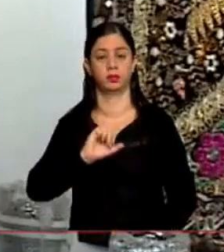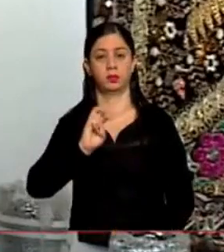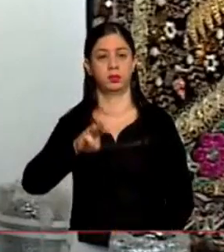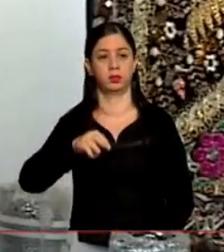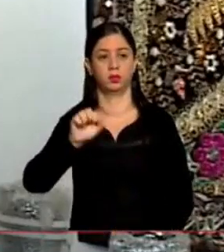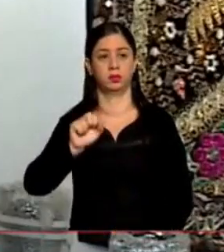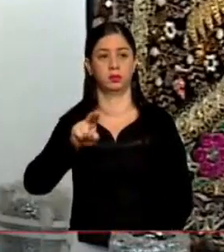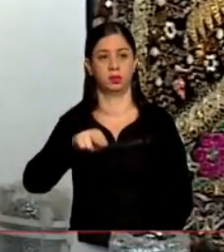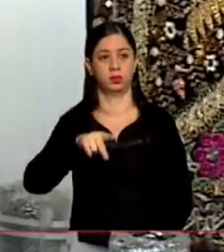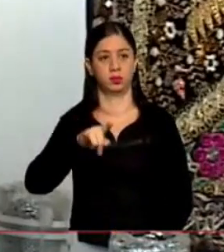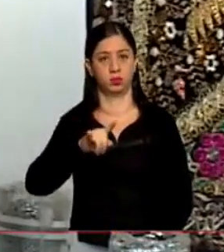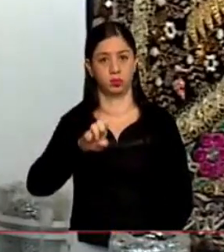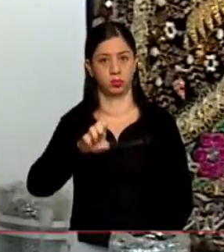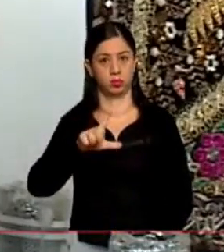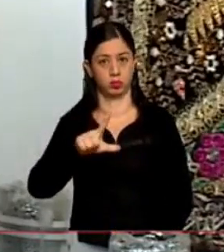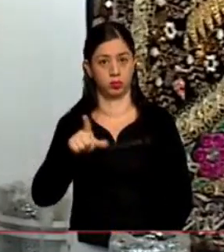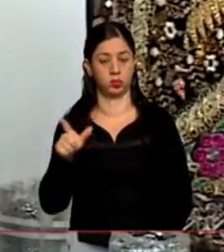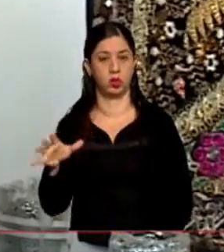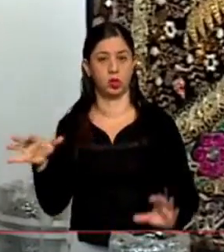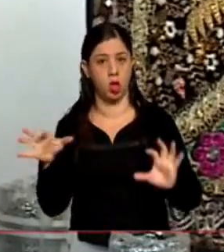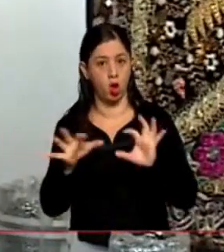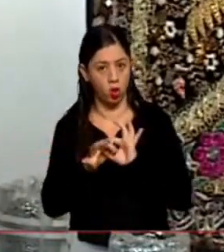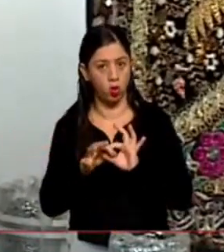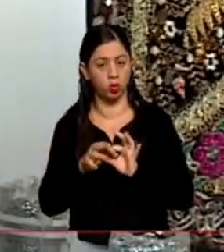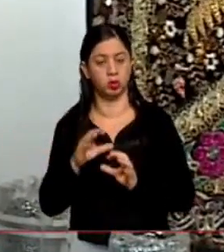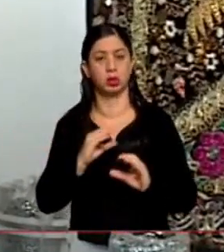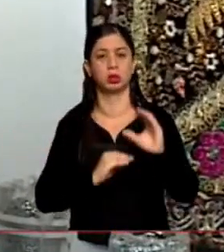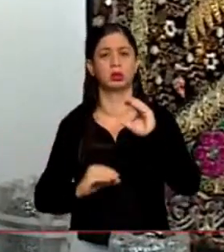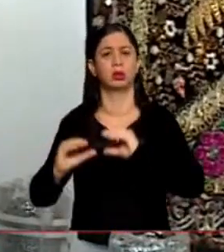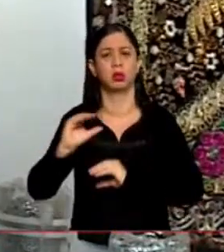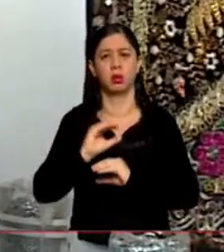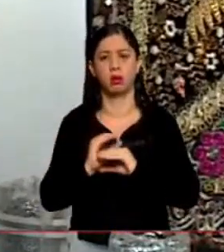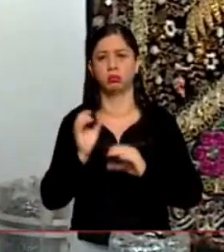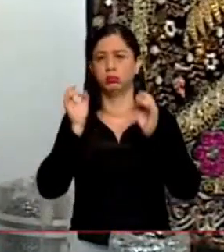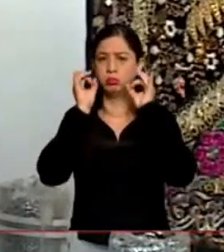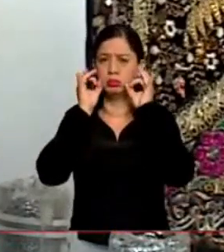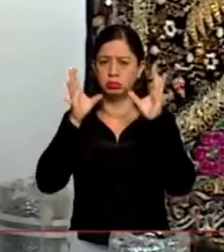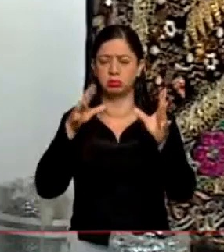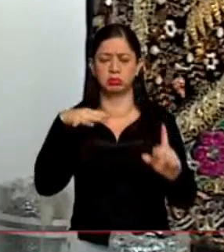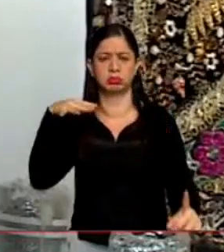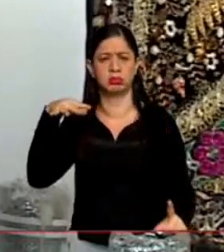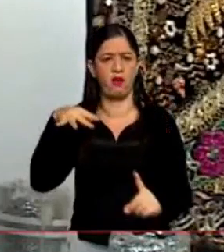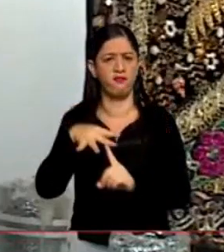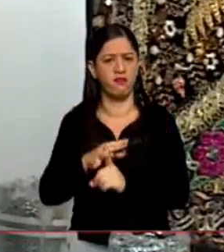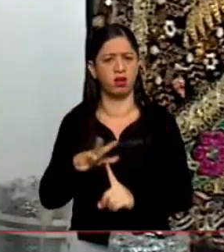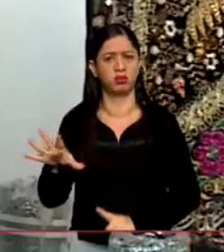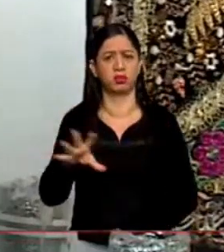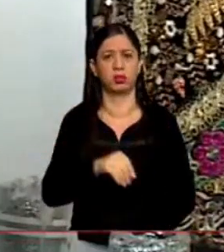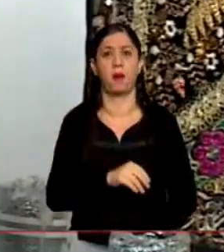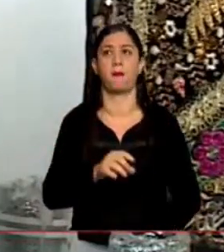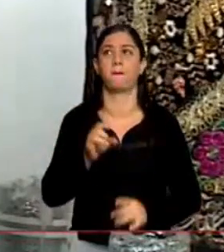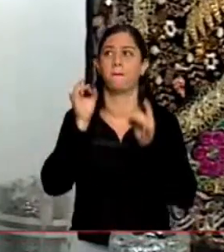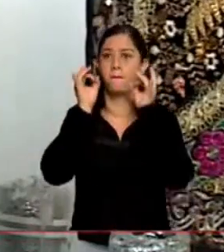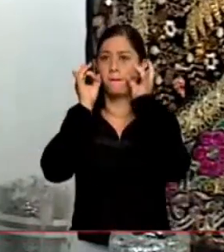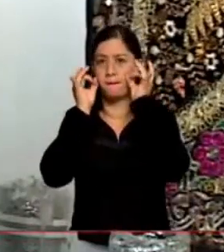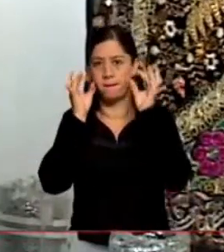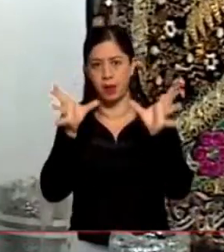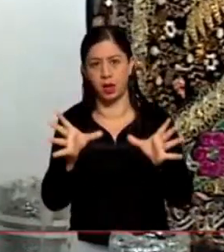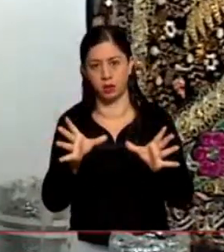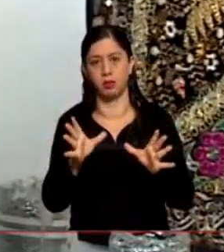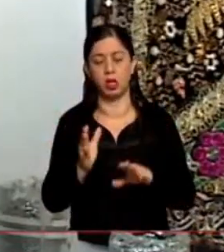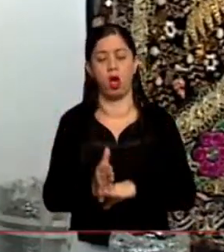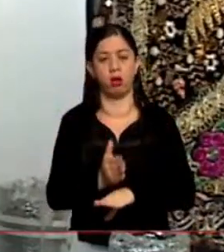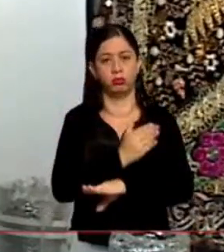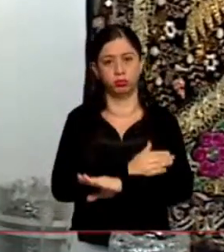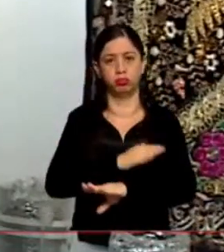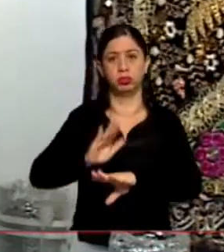decía, por sus nexos con el Cauca, que esta tragedia, con todos los damnificados que ha dejado, pudo ser terrible, pero funcionaron las